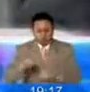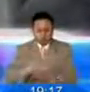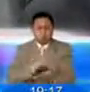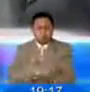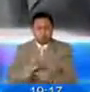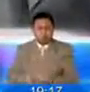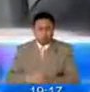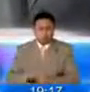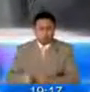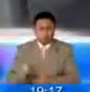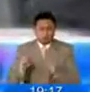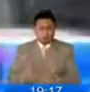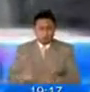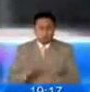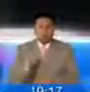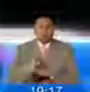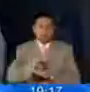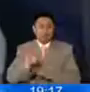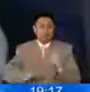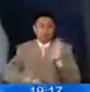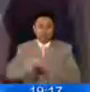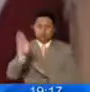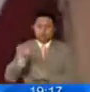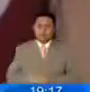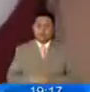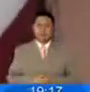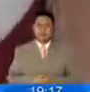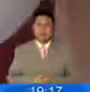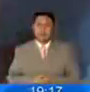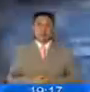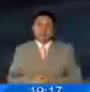proyectos de estudiar por sí solos, el país va a sobrevivir solo. Informó Erika Gabriela Cano.